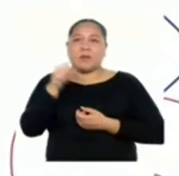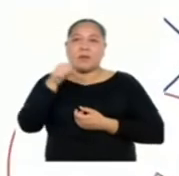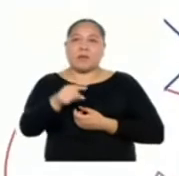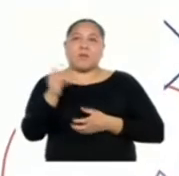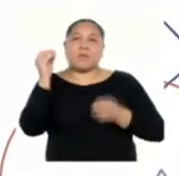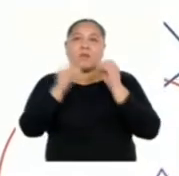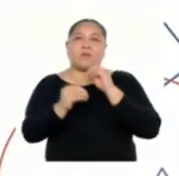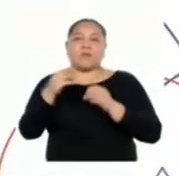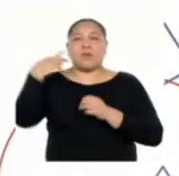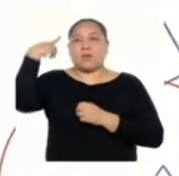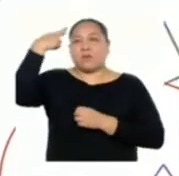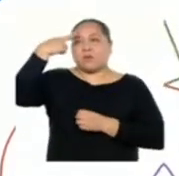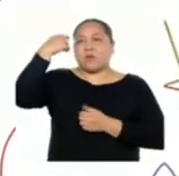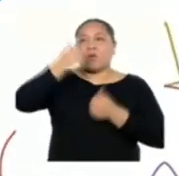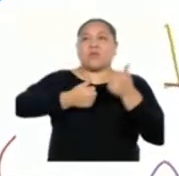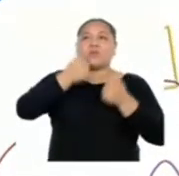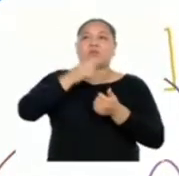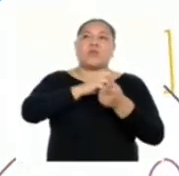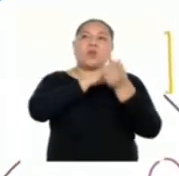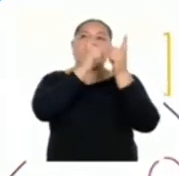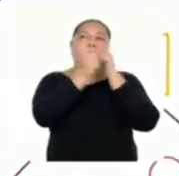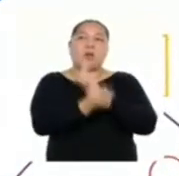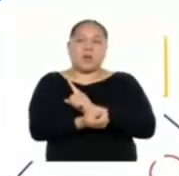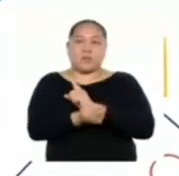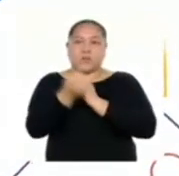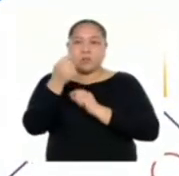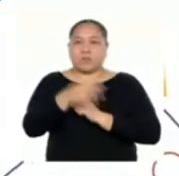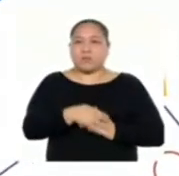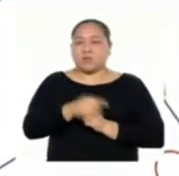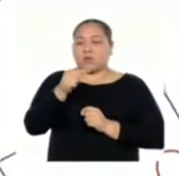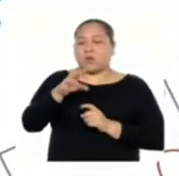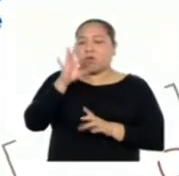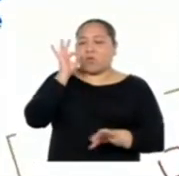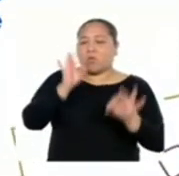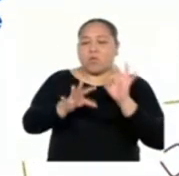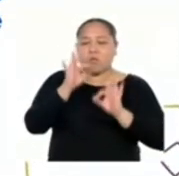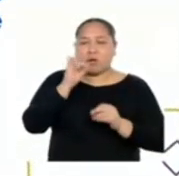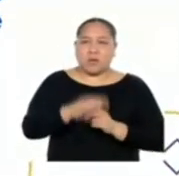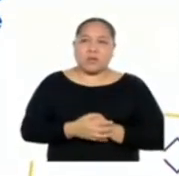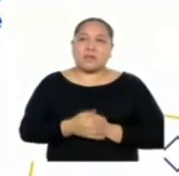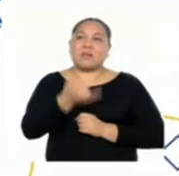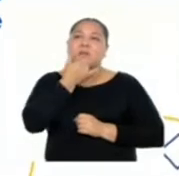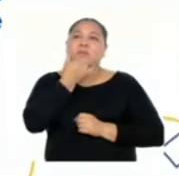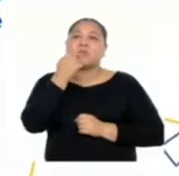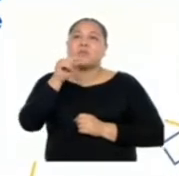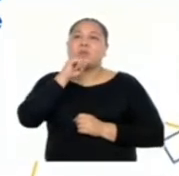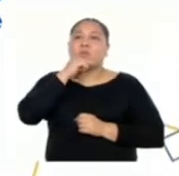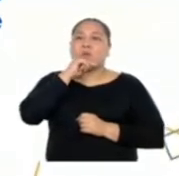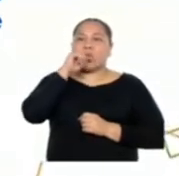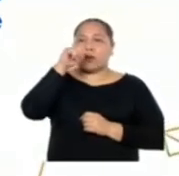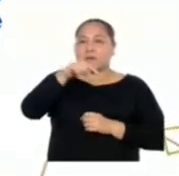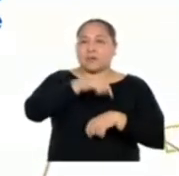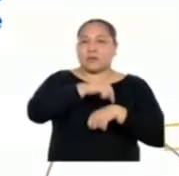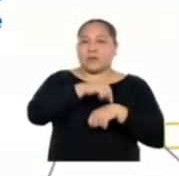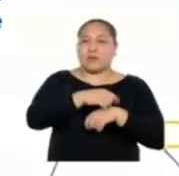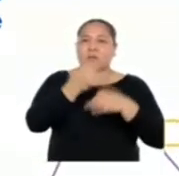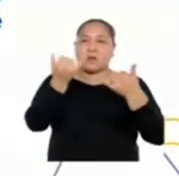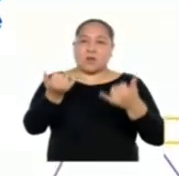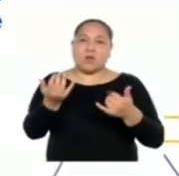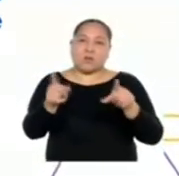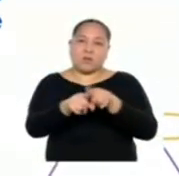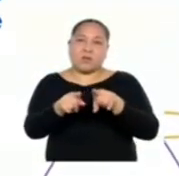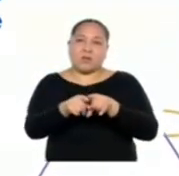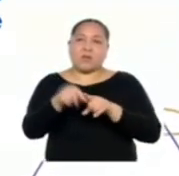tu reflexión sobre qué cambios y permanencias encuentras en el trato a la mujer en el Perú de esa época y en el de ahora.